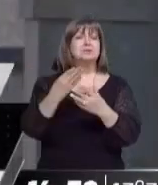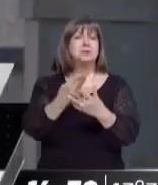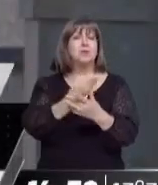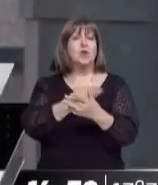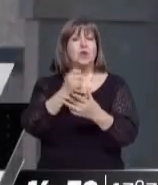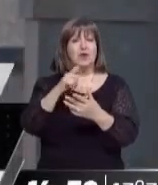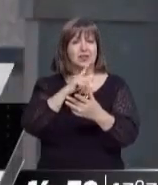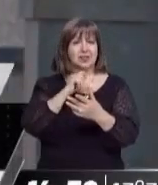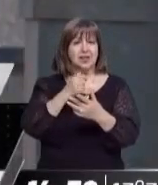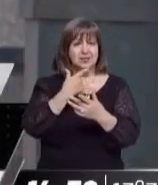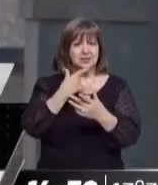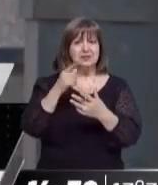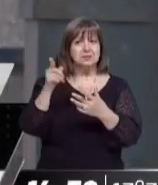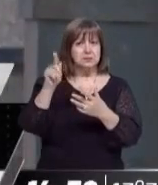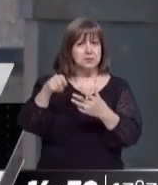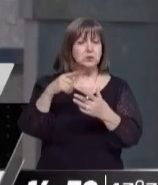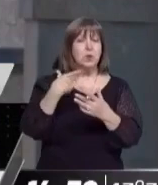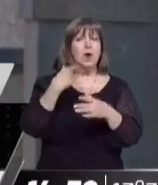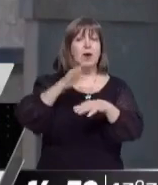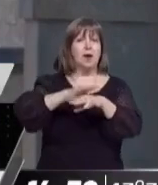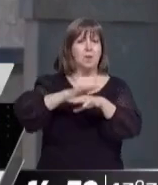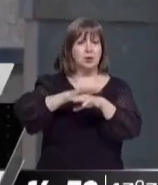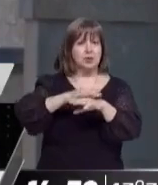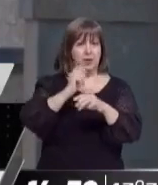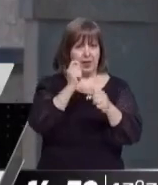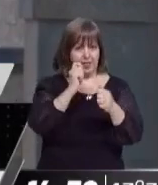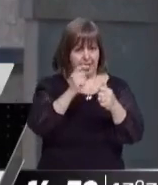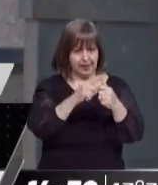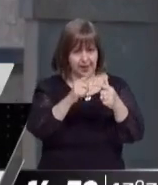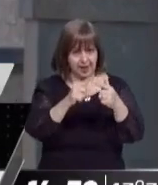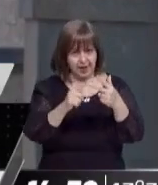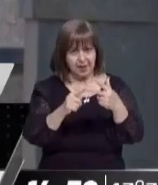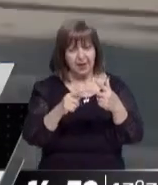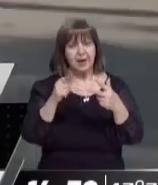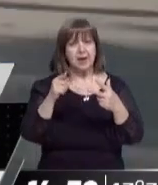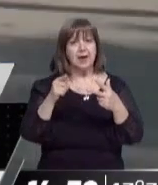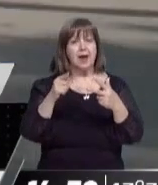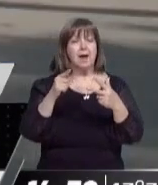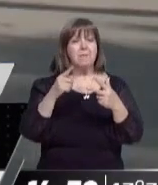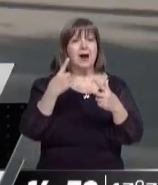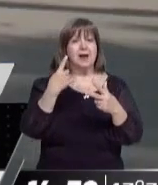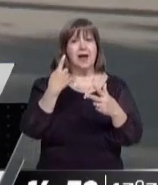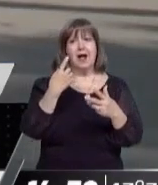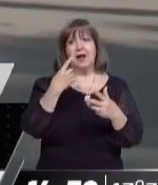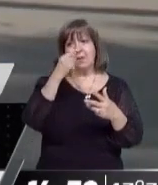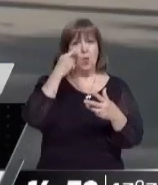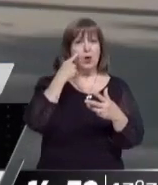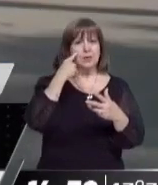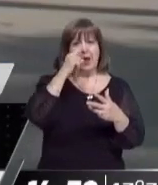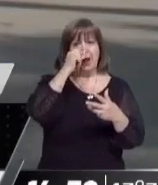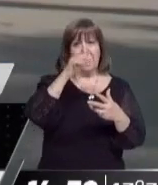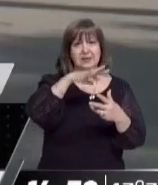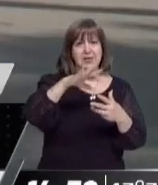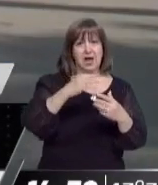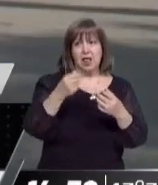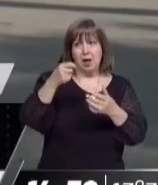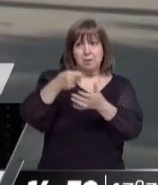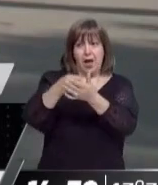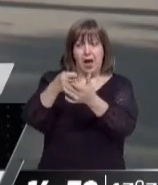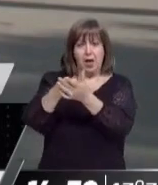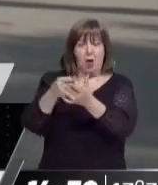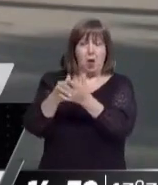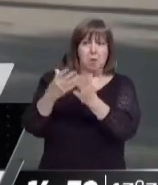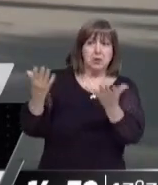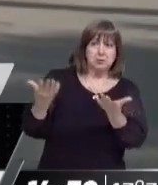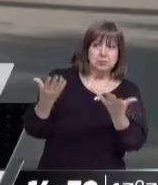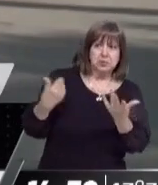son las responsabilidades y de alguna manera reivindicar a la institución, a la Municipalidad de Las Heras, que